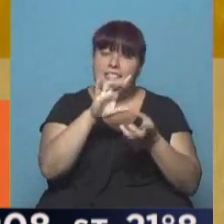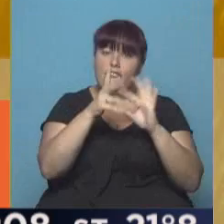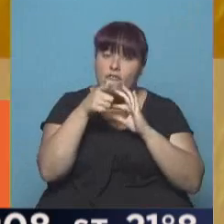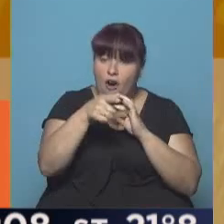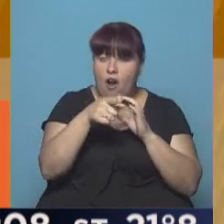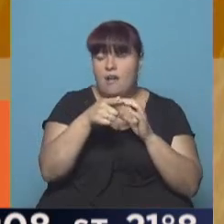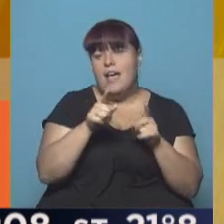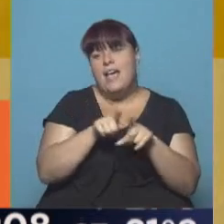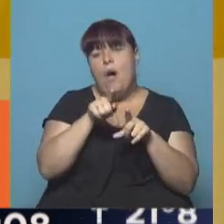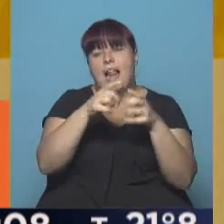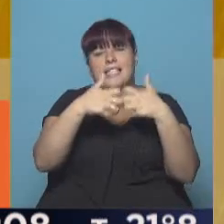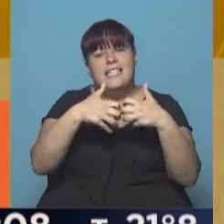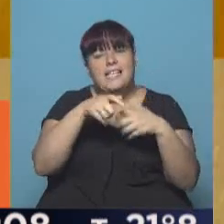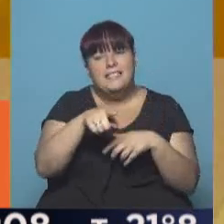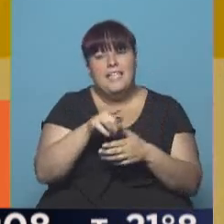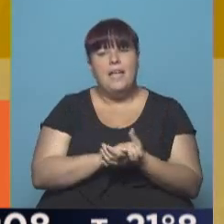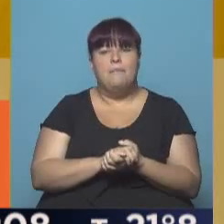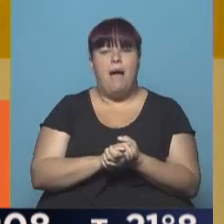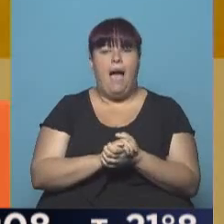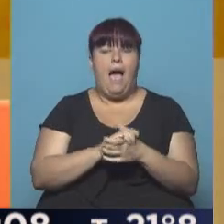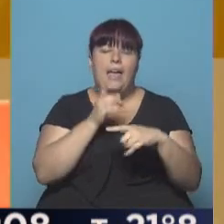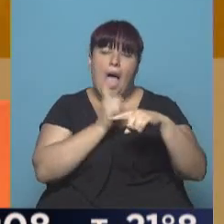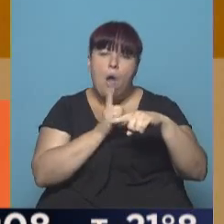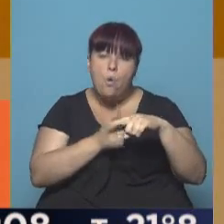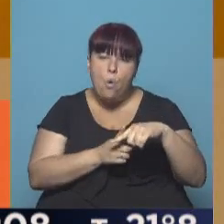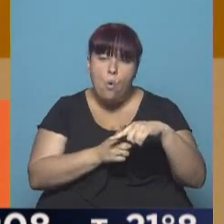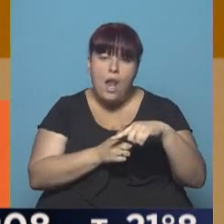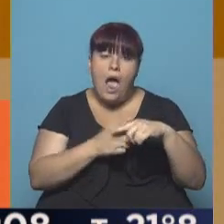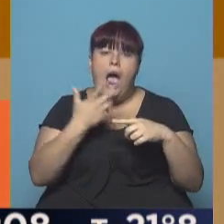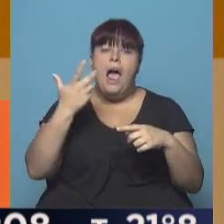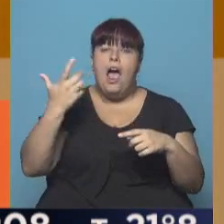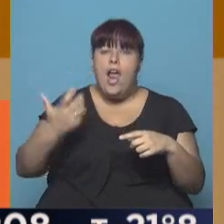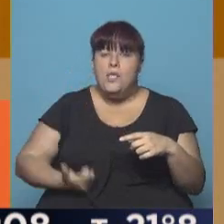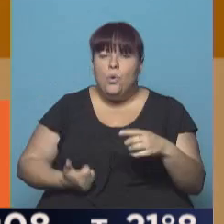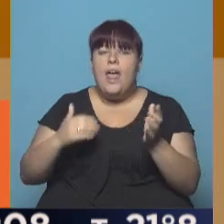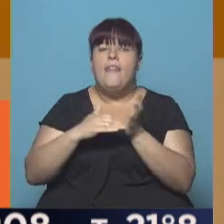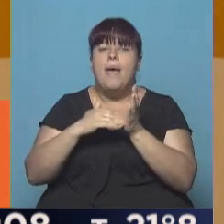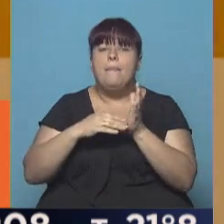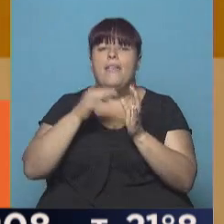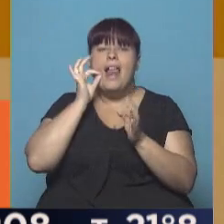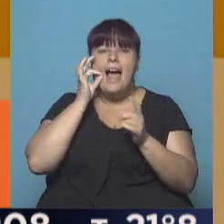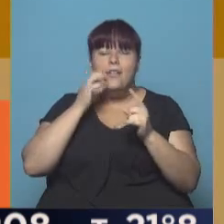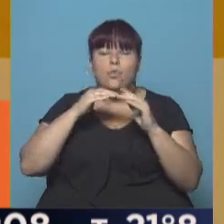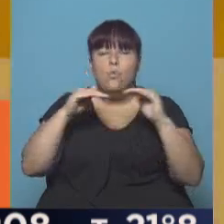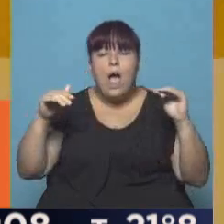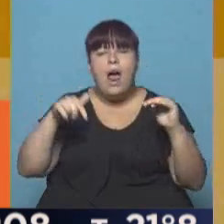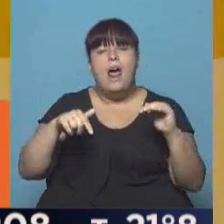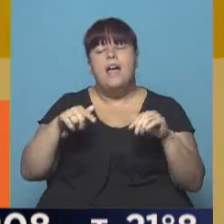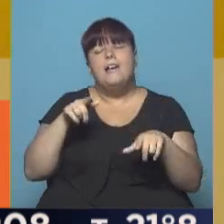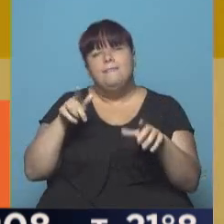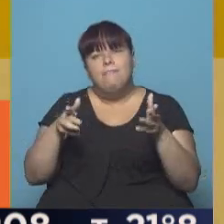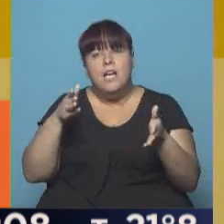o este sistema ul ador de la dosis de insulina según la glucosa que está en una plataforma